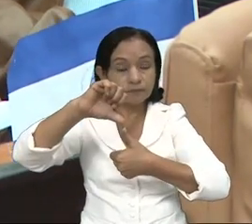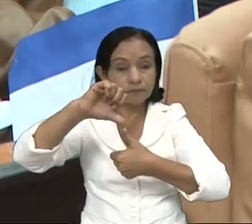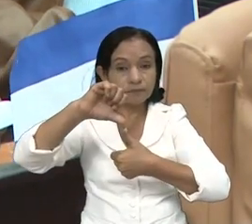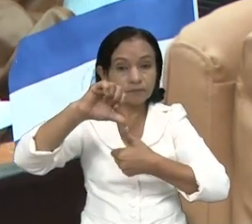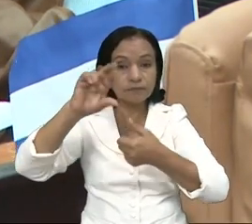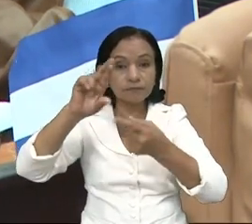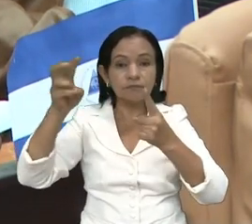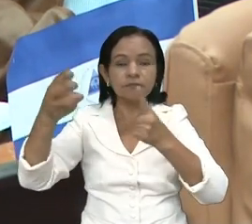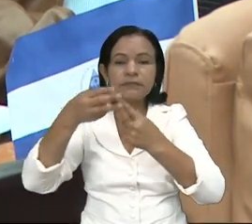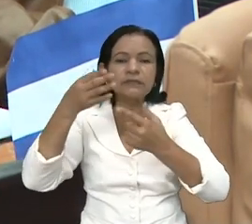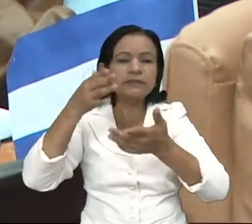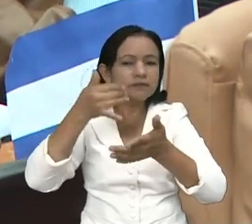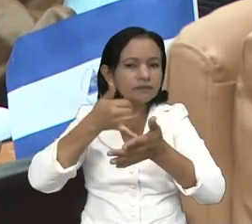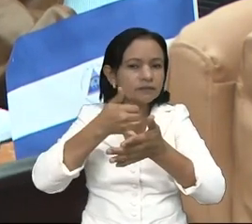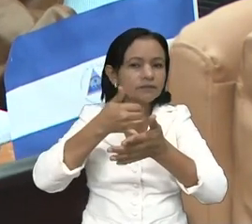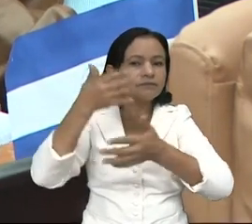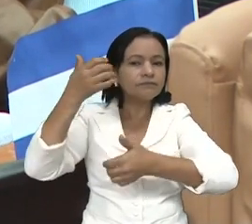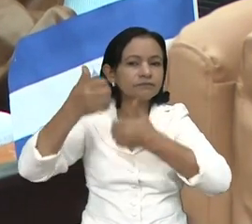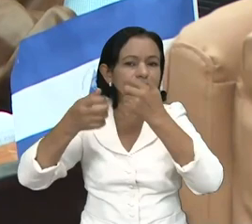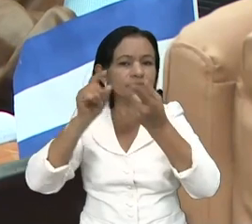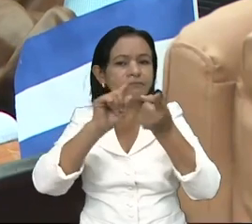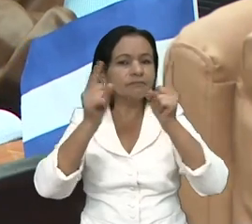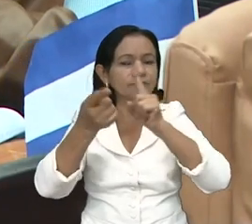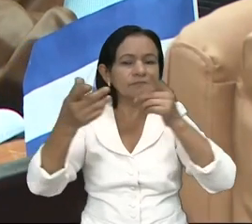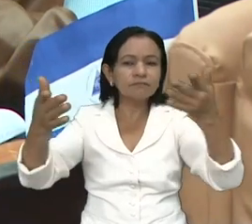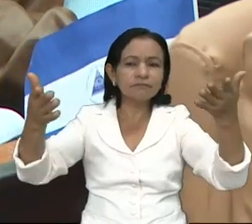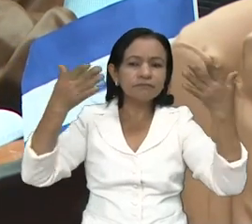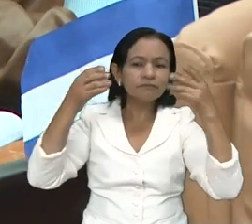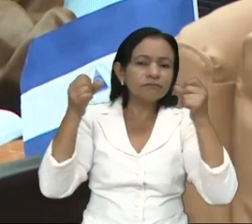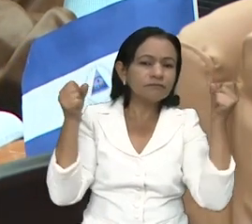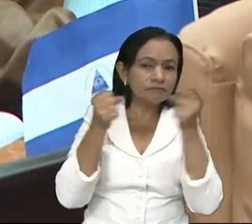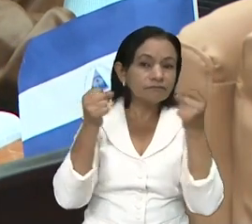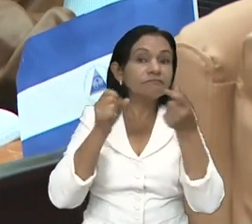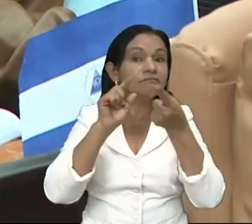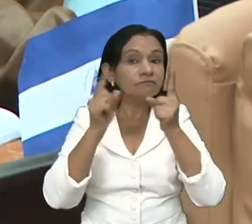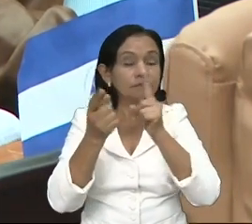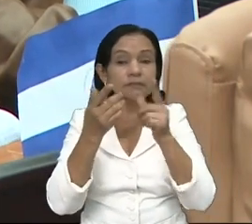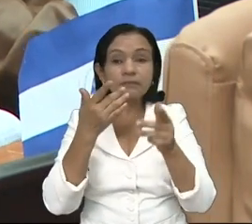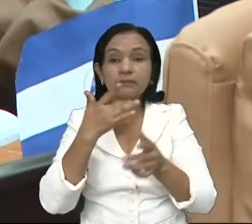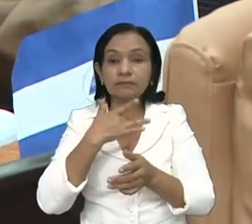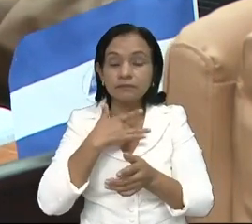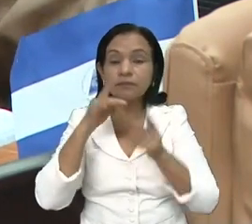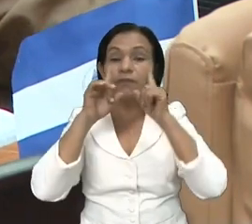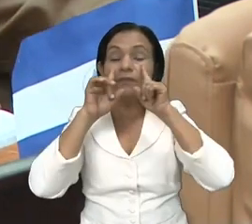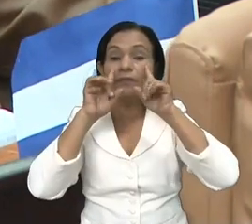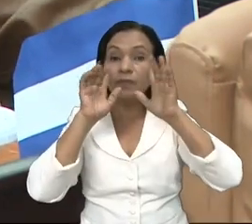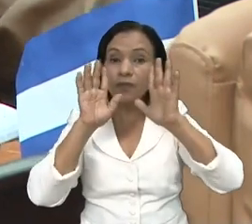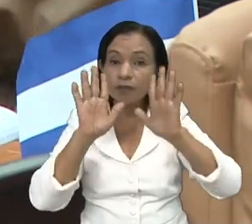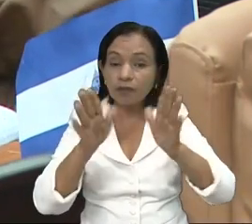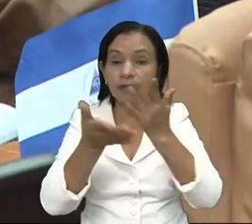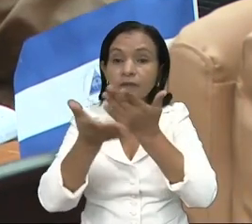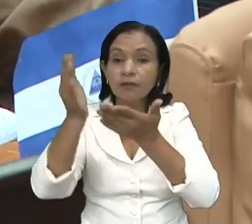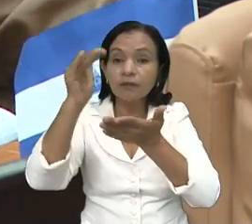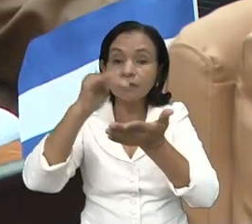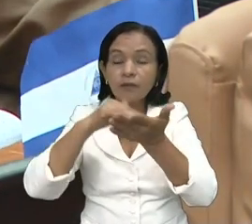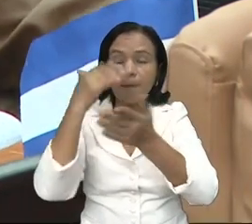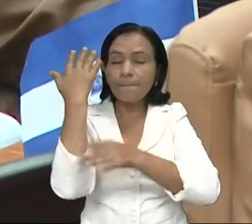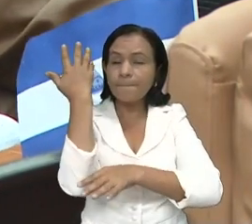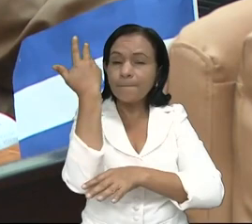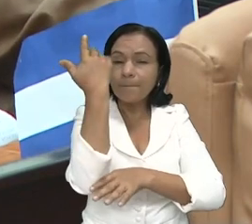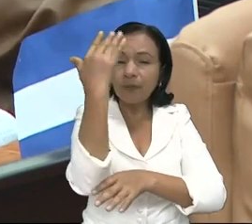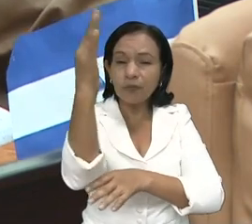región sensible a los impactos del cambio climático. Urgencia de preservar y recuperar los